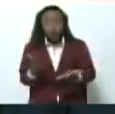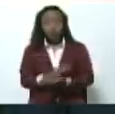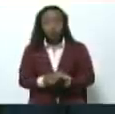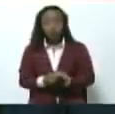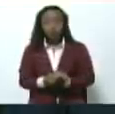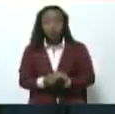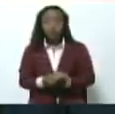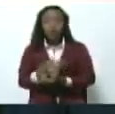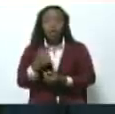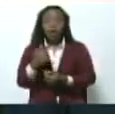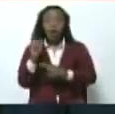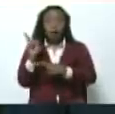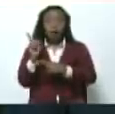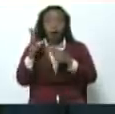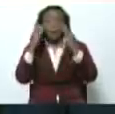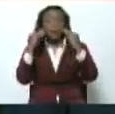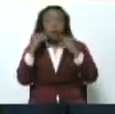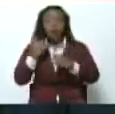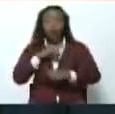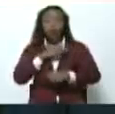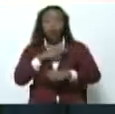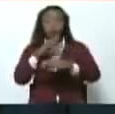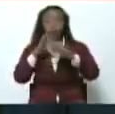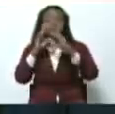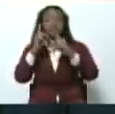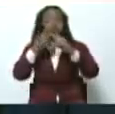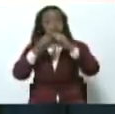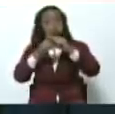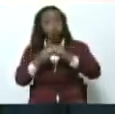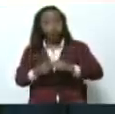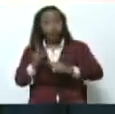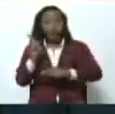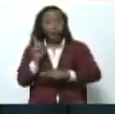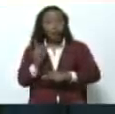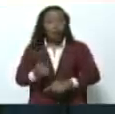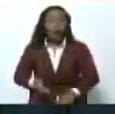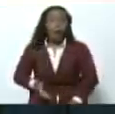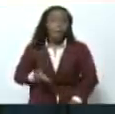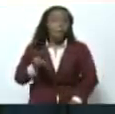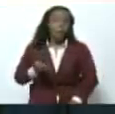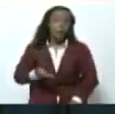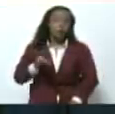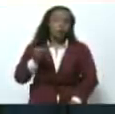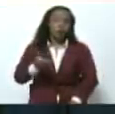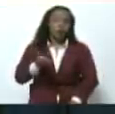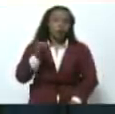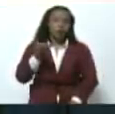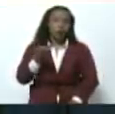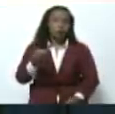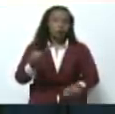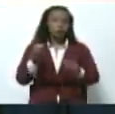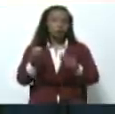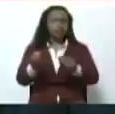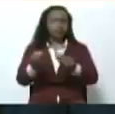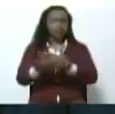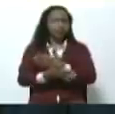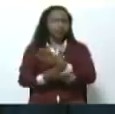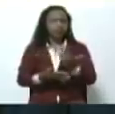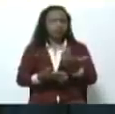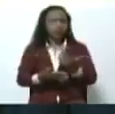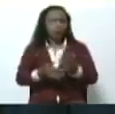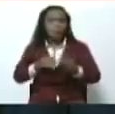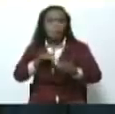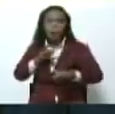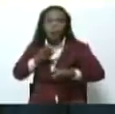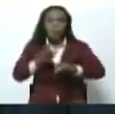Así que la experiencia que vamos acumulando es muy importante para los pasos